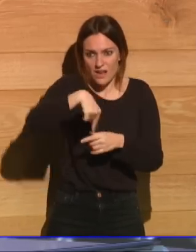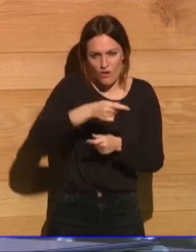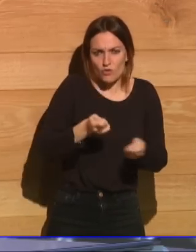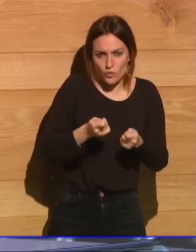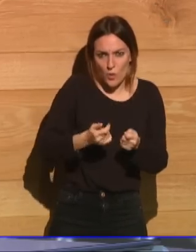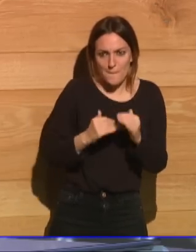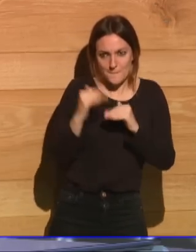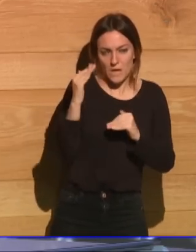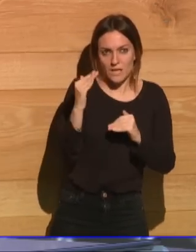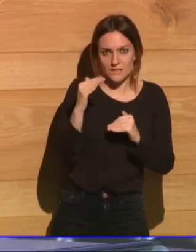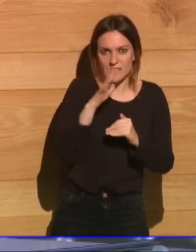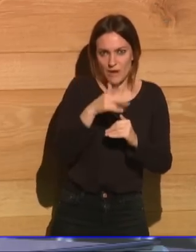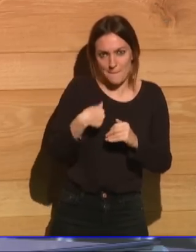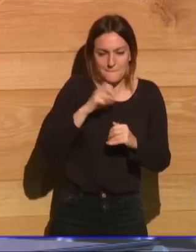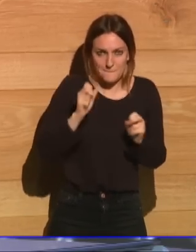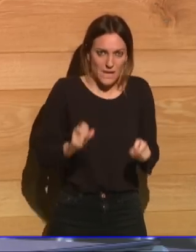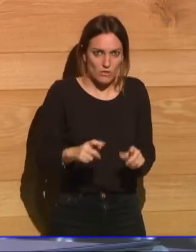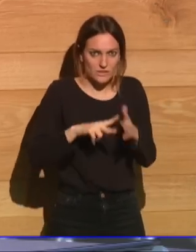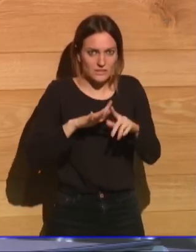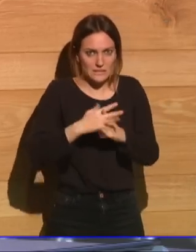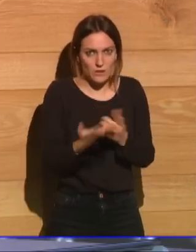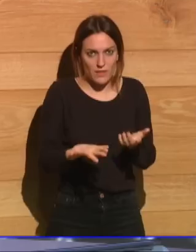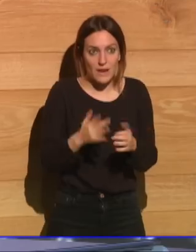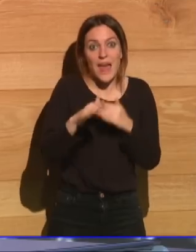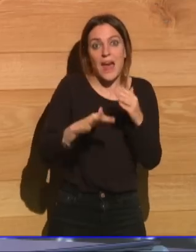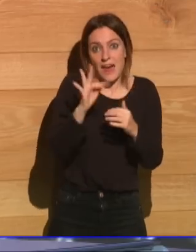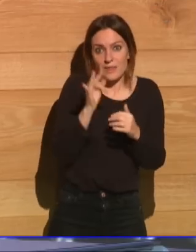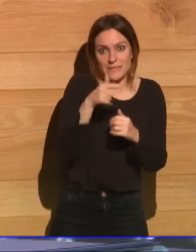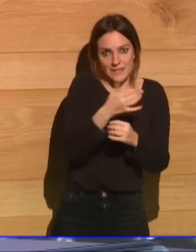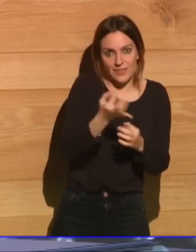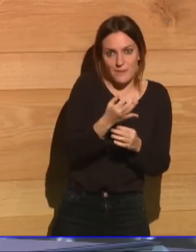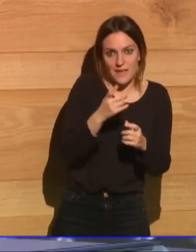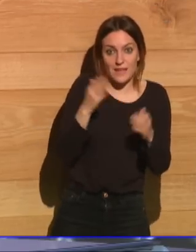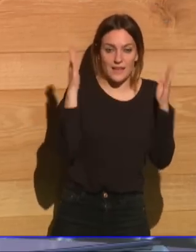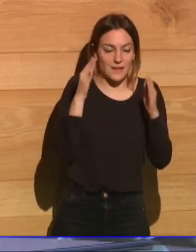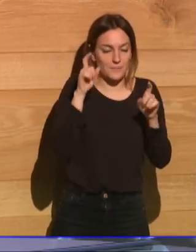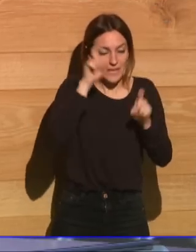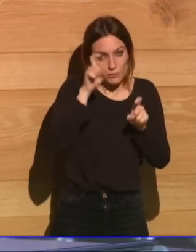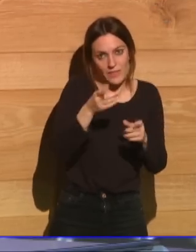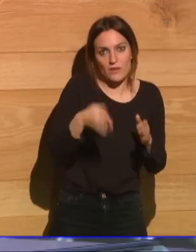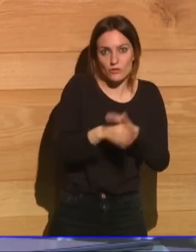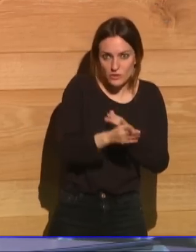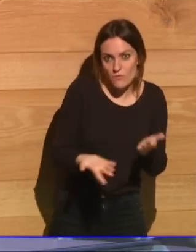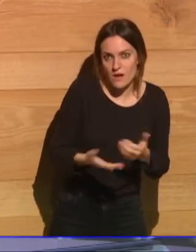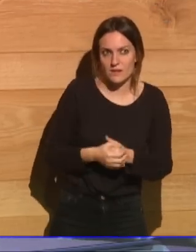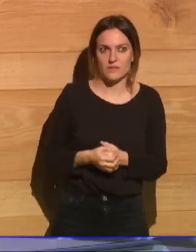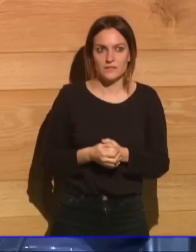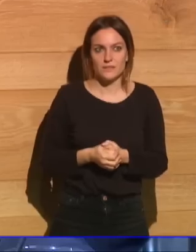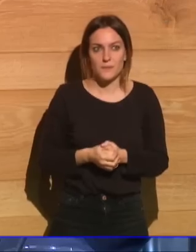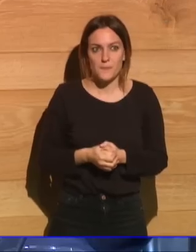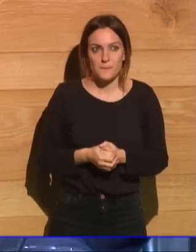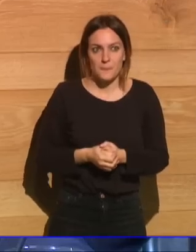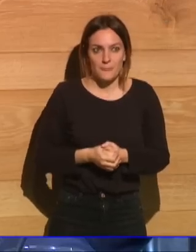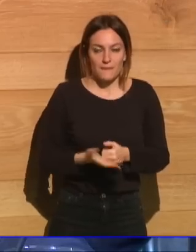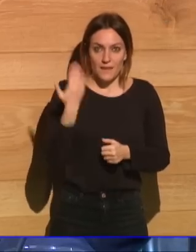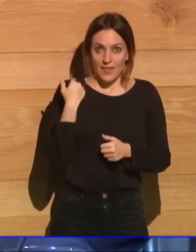todavía más infernal, Sí. además tiene que proseguir su educación. Tienen que estar a 25 grados, además, los niños. Sí. No, mira,